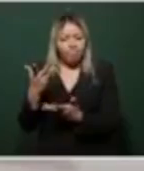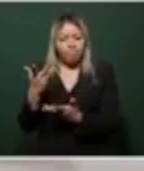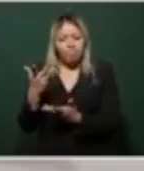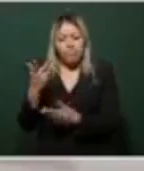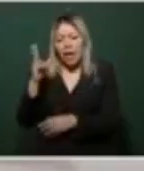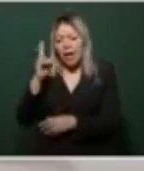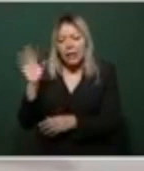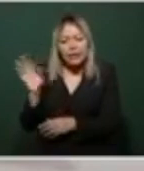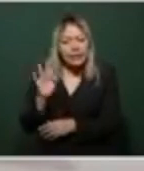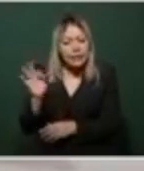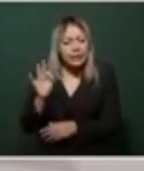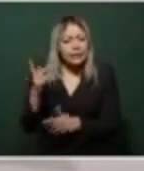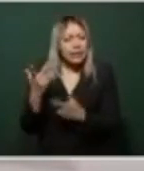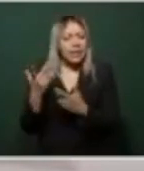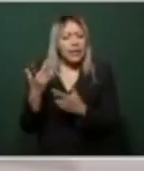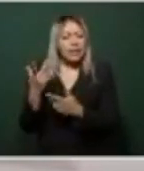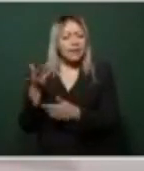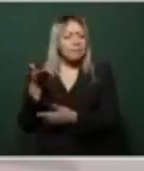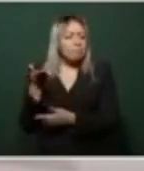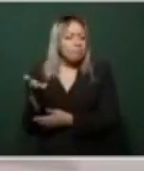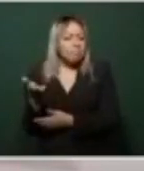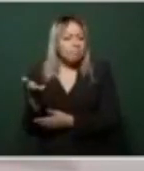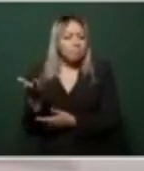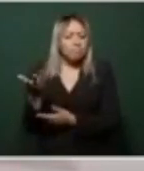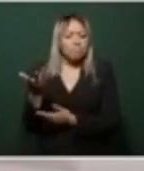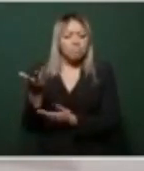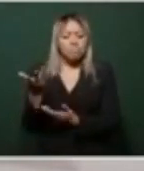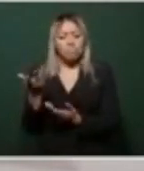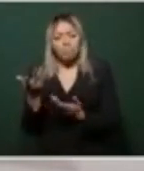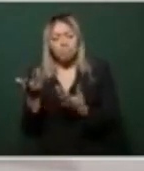ver si no tiene él